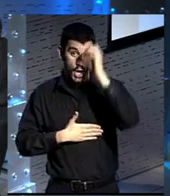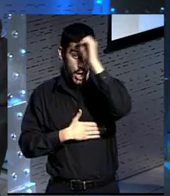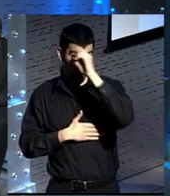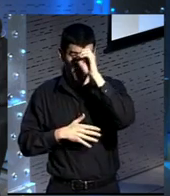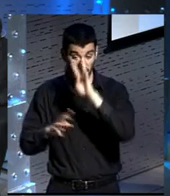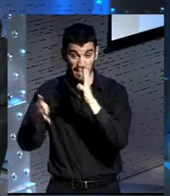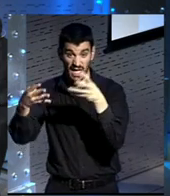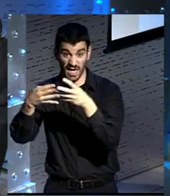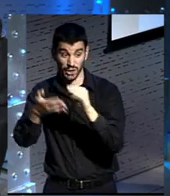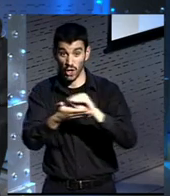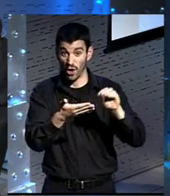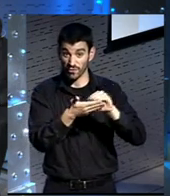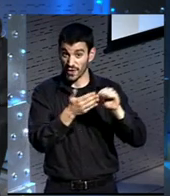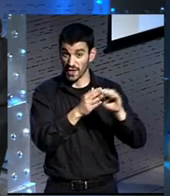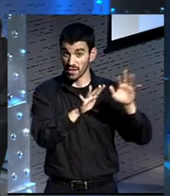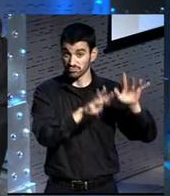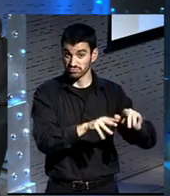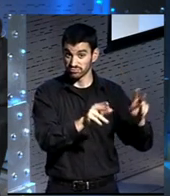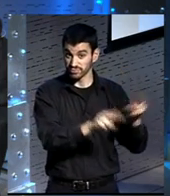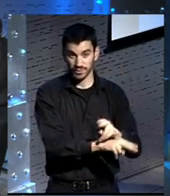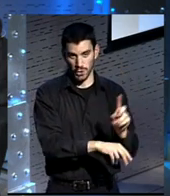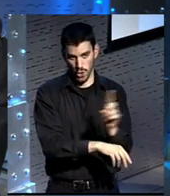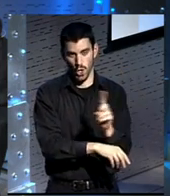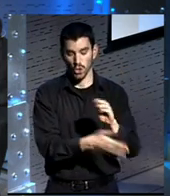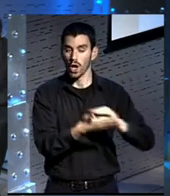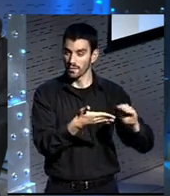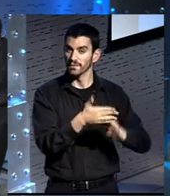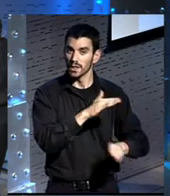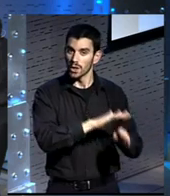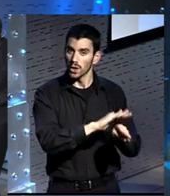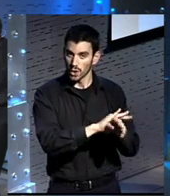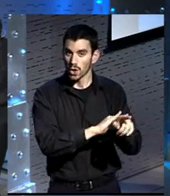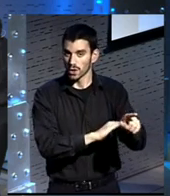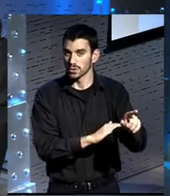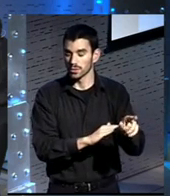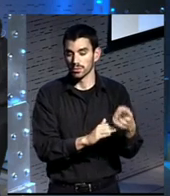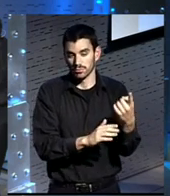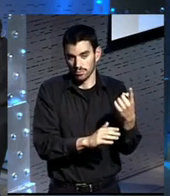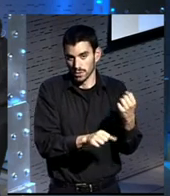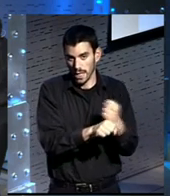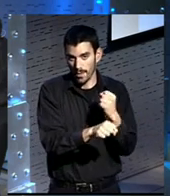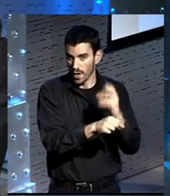las oficinas. Yo creo que hay un hueco en las oficinas para la banca.